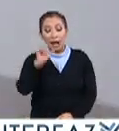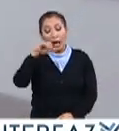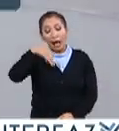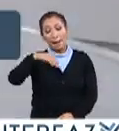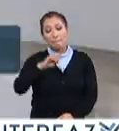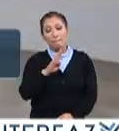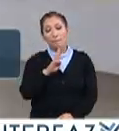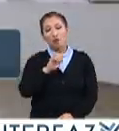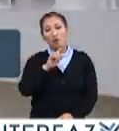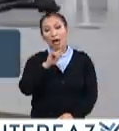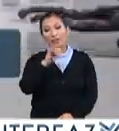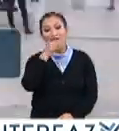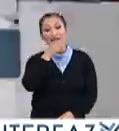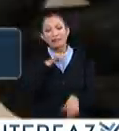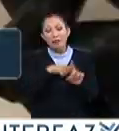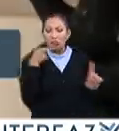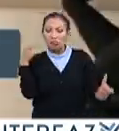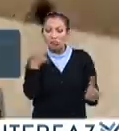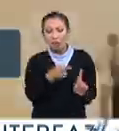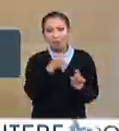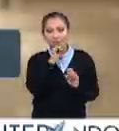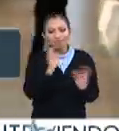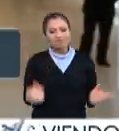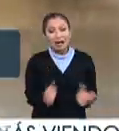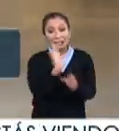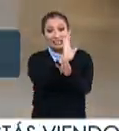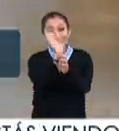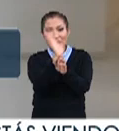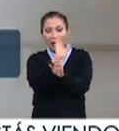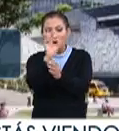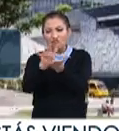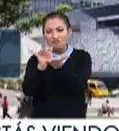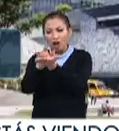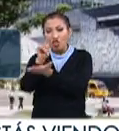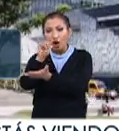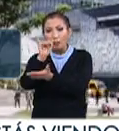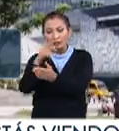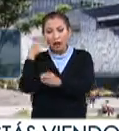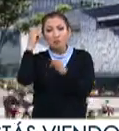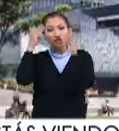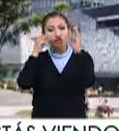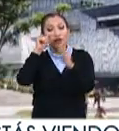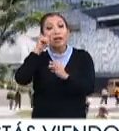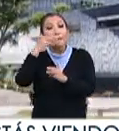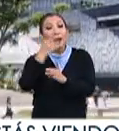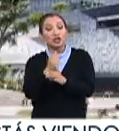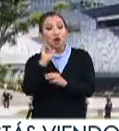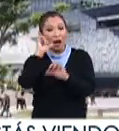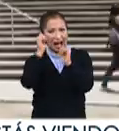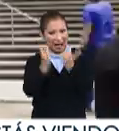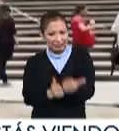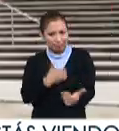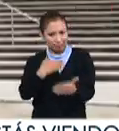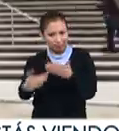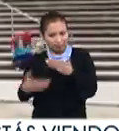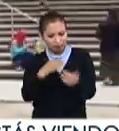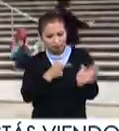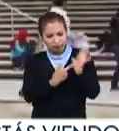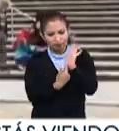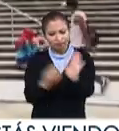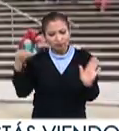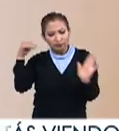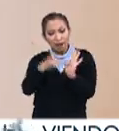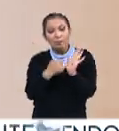Ambulante, uno de los festivales enfocados en promover el cine documental, se une al Museo Tamayo Arte Contemporáneo